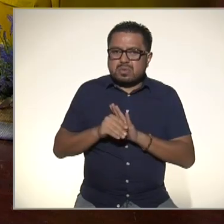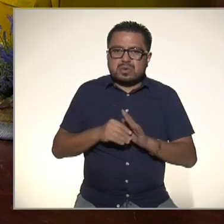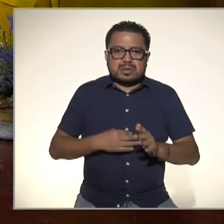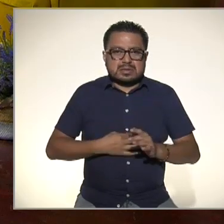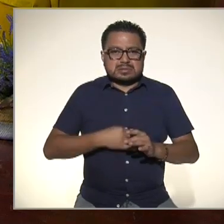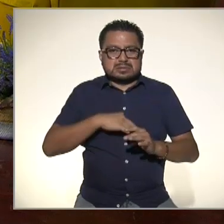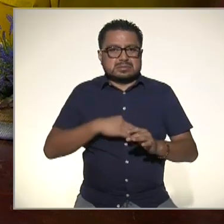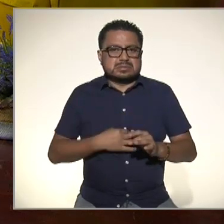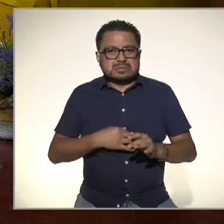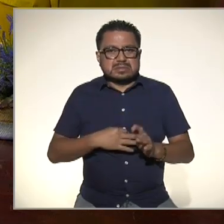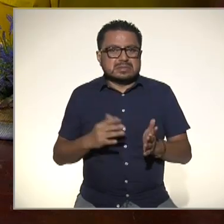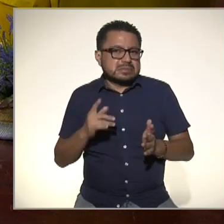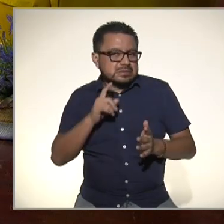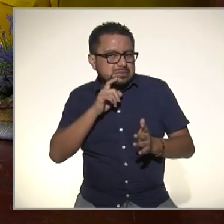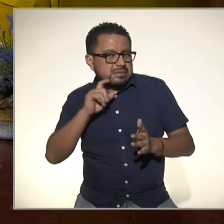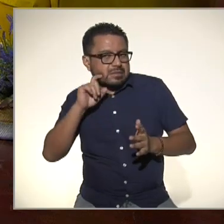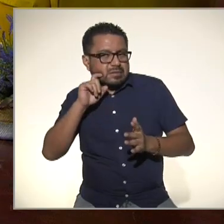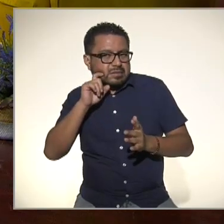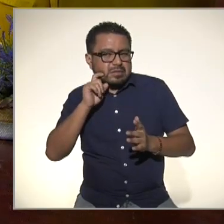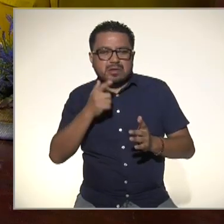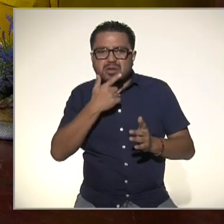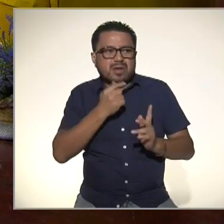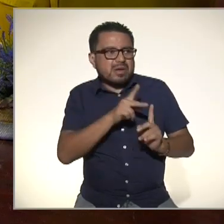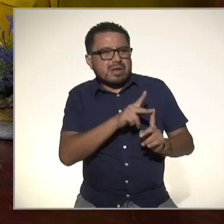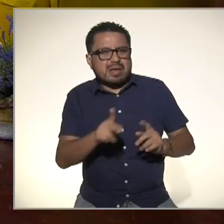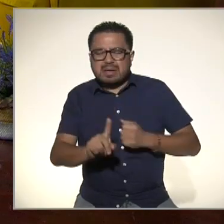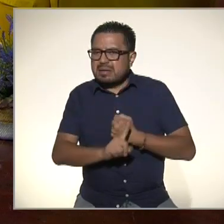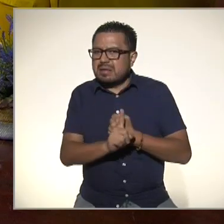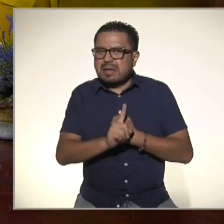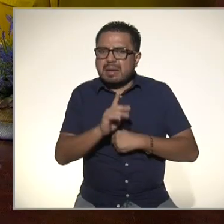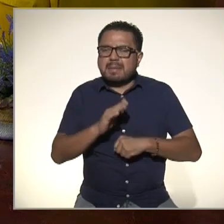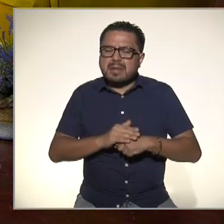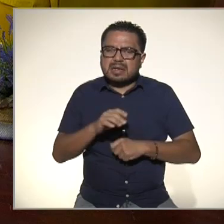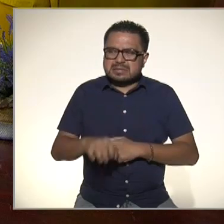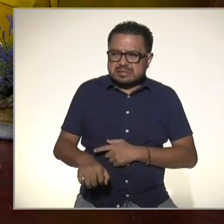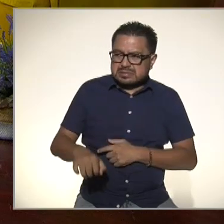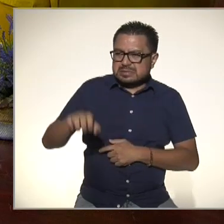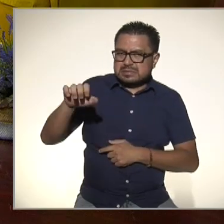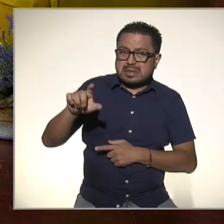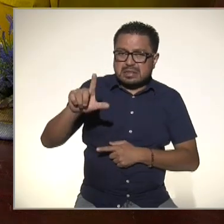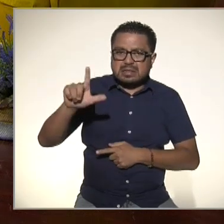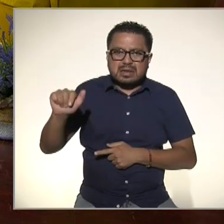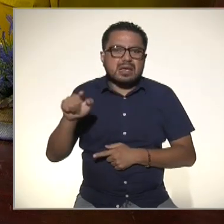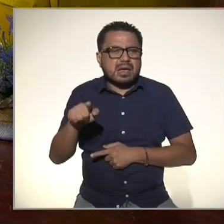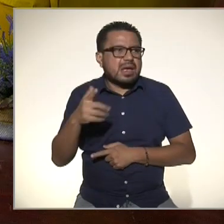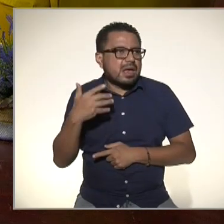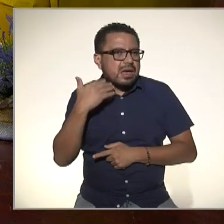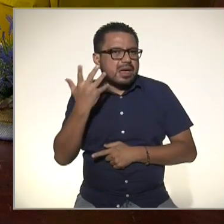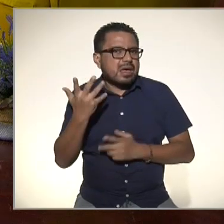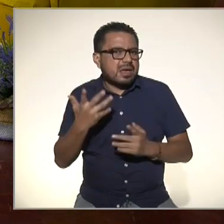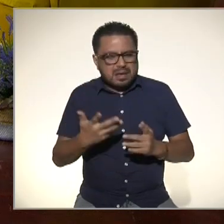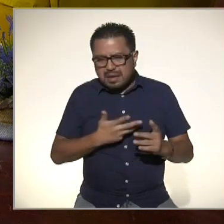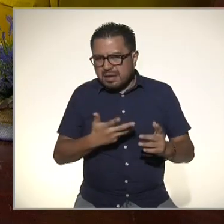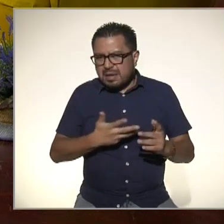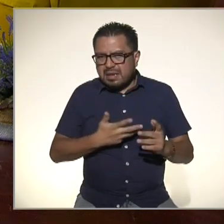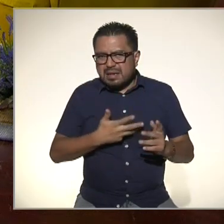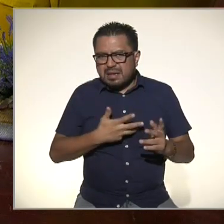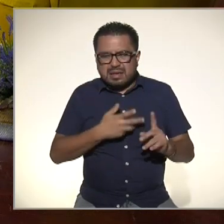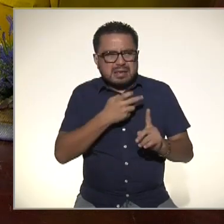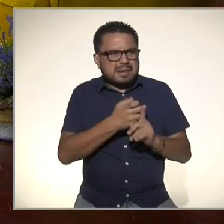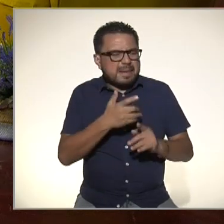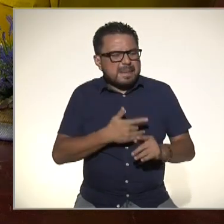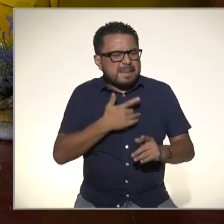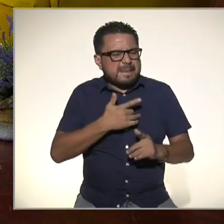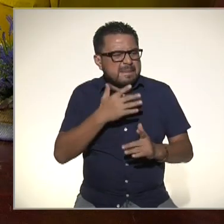van a mermar la fertilidad de los varones ya en una edad más avanzada, cuando ya quieren tener esta